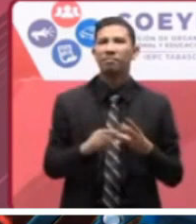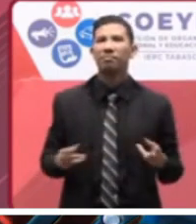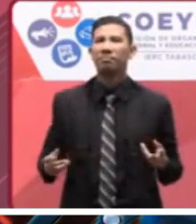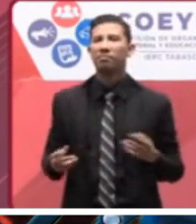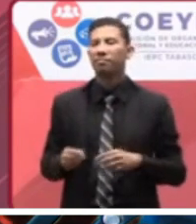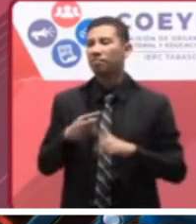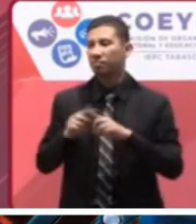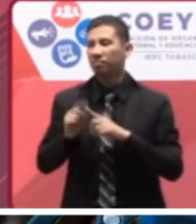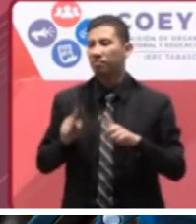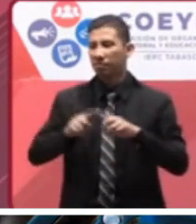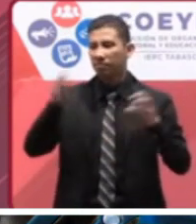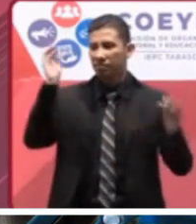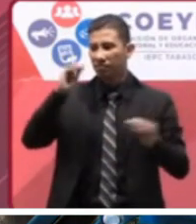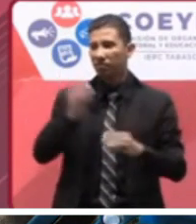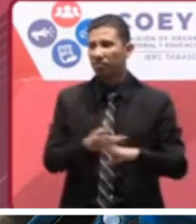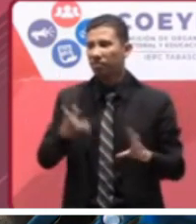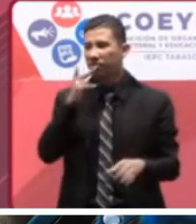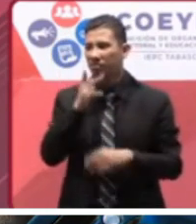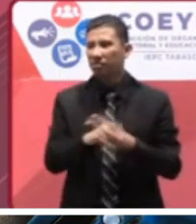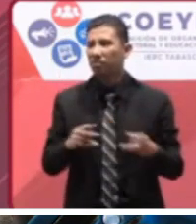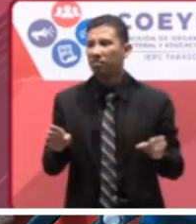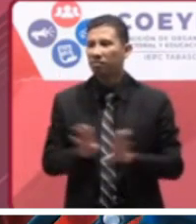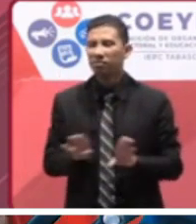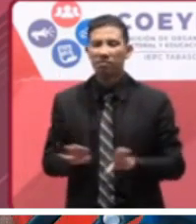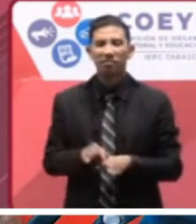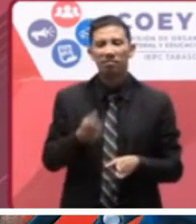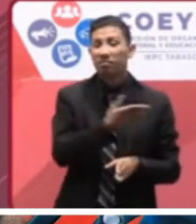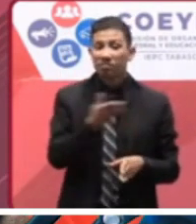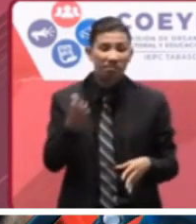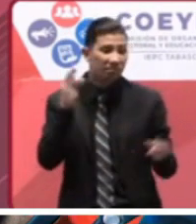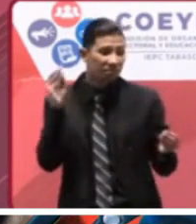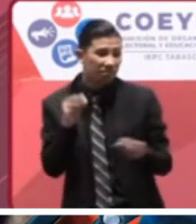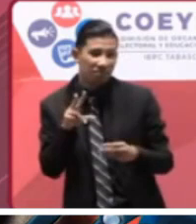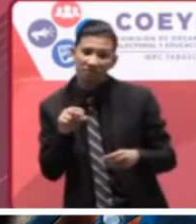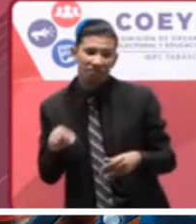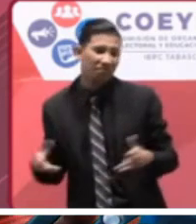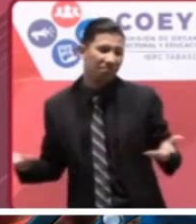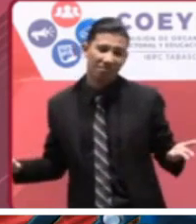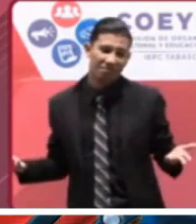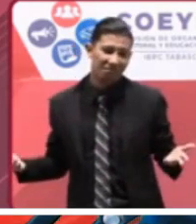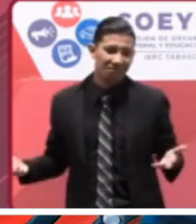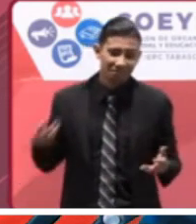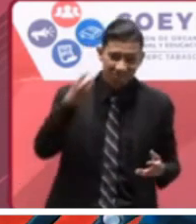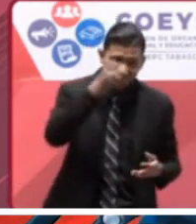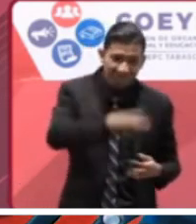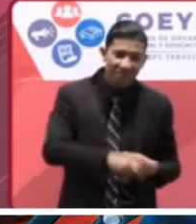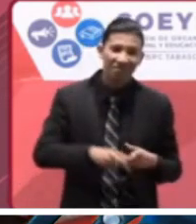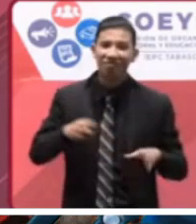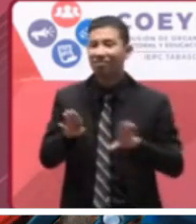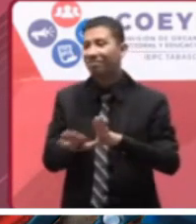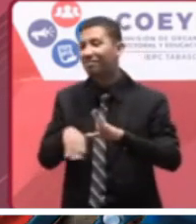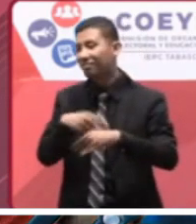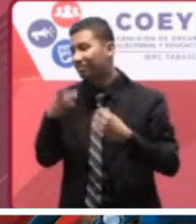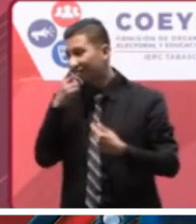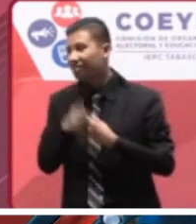la democracia. ¿O a poco el pensamiento único es democrático? No. Dicho eso, el INE nunca se ha peleado con el